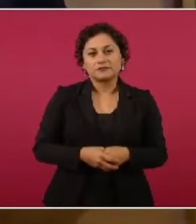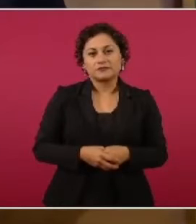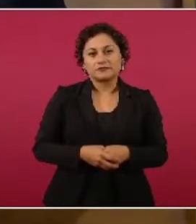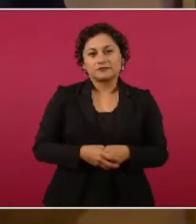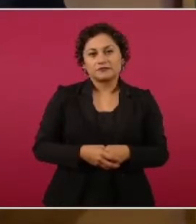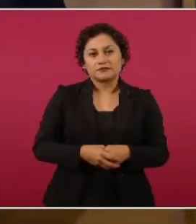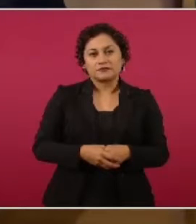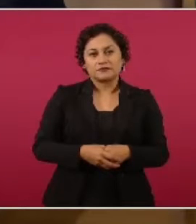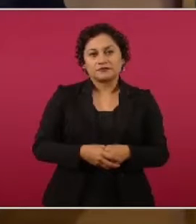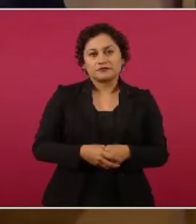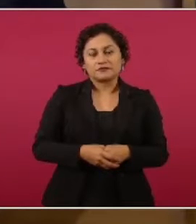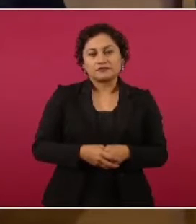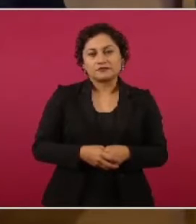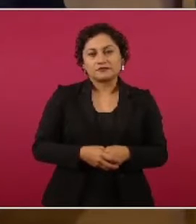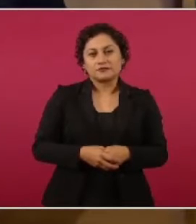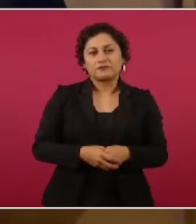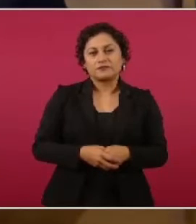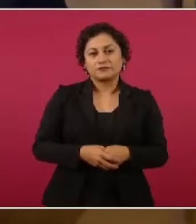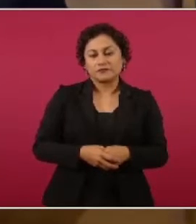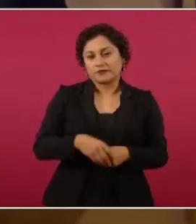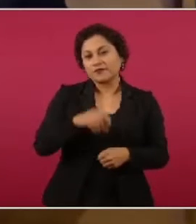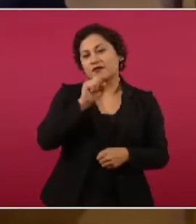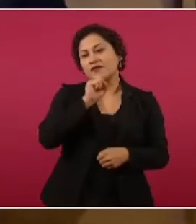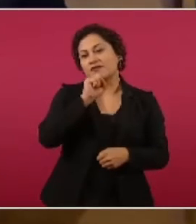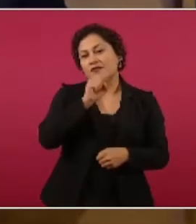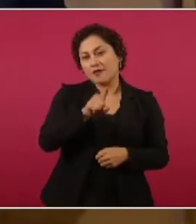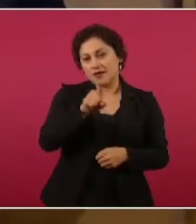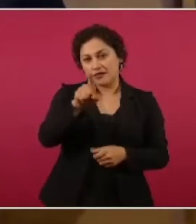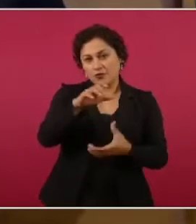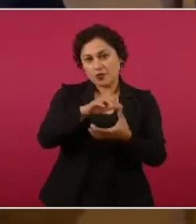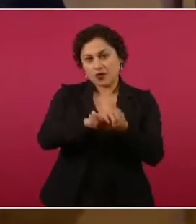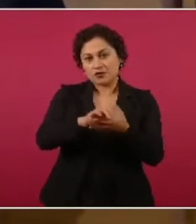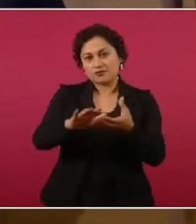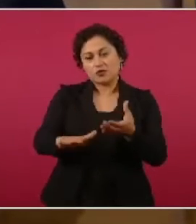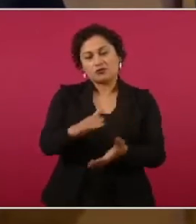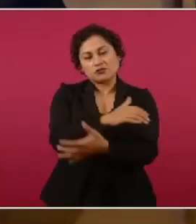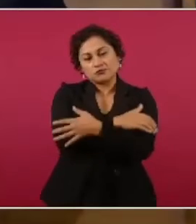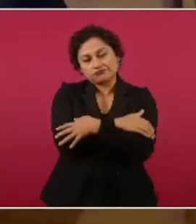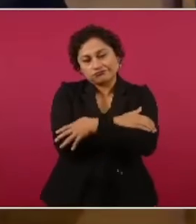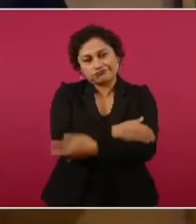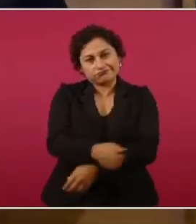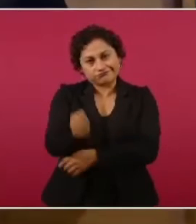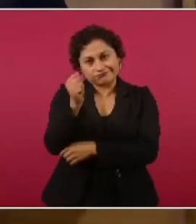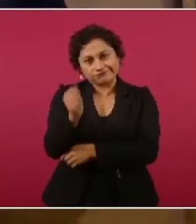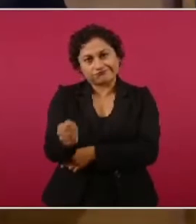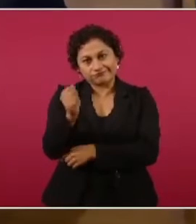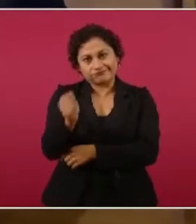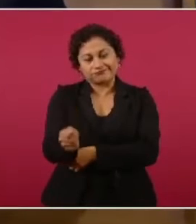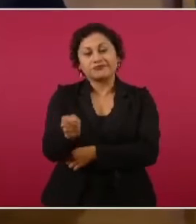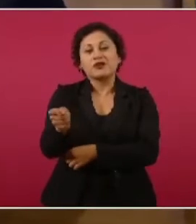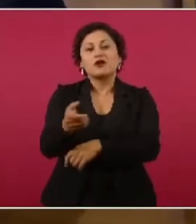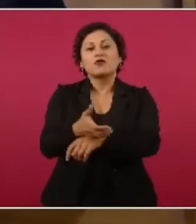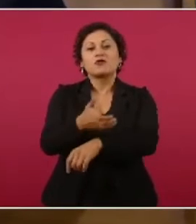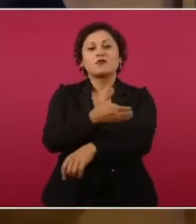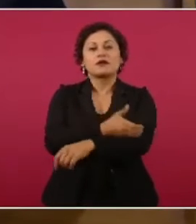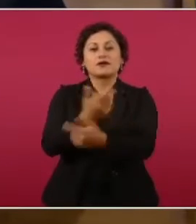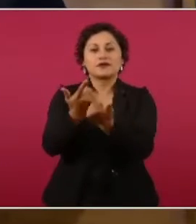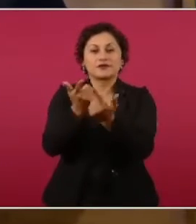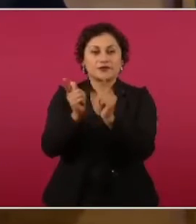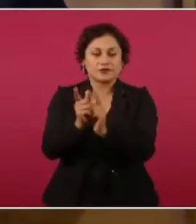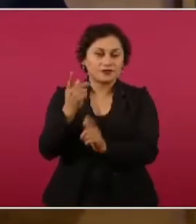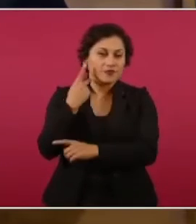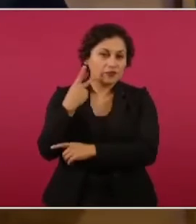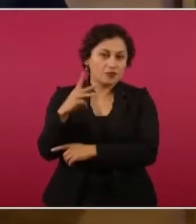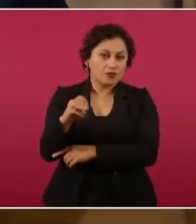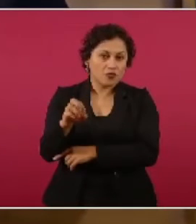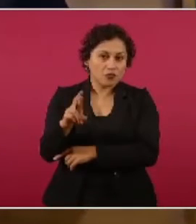Morena. Transmita también un abrazo fuerte a su esposa, a los compañeros y compañeras de Morena, A los diputados, senadores,